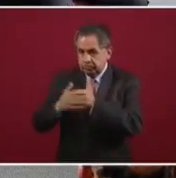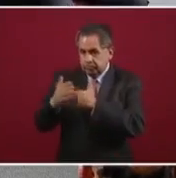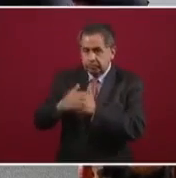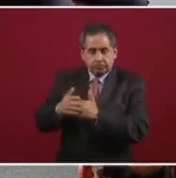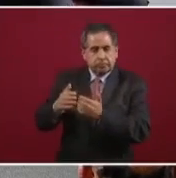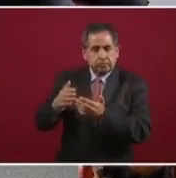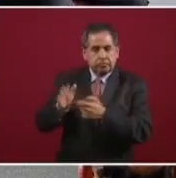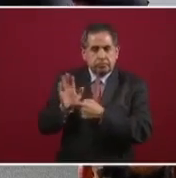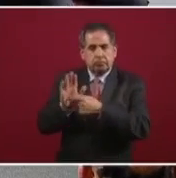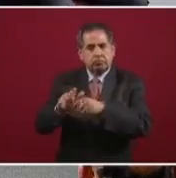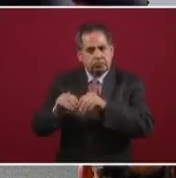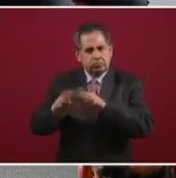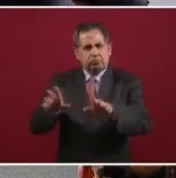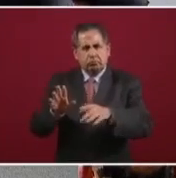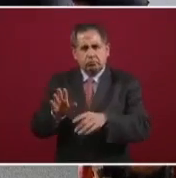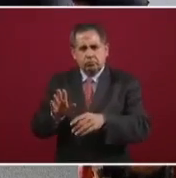presentar